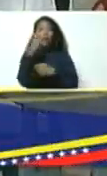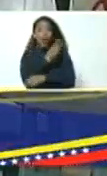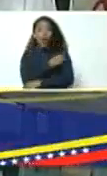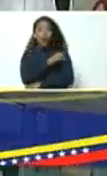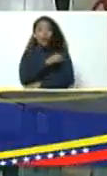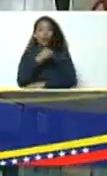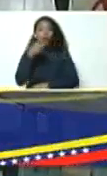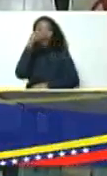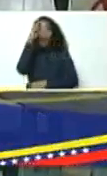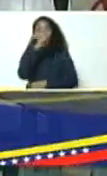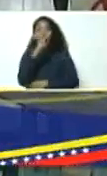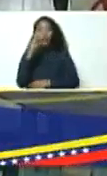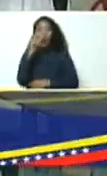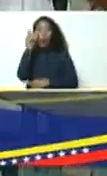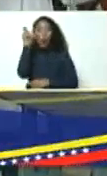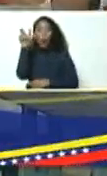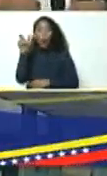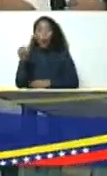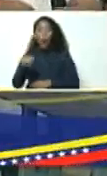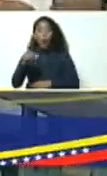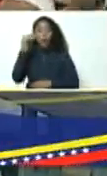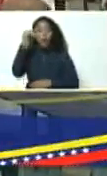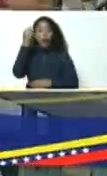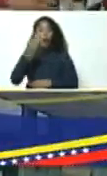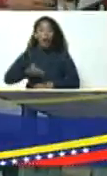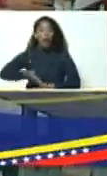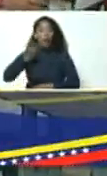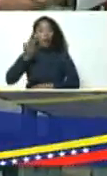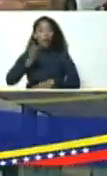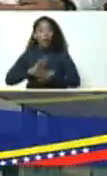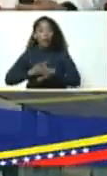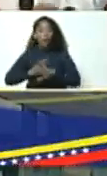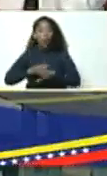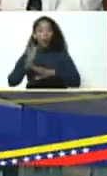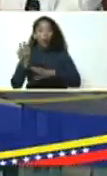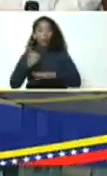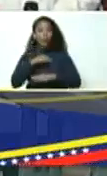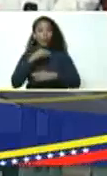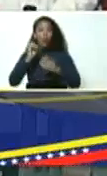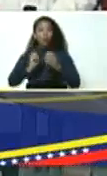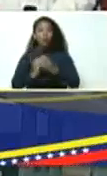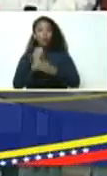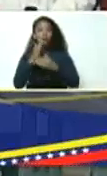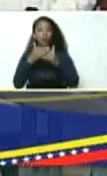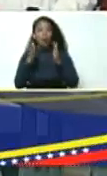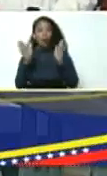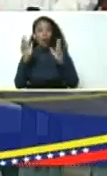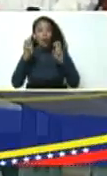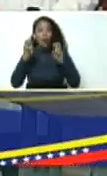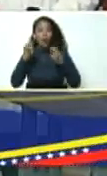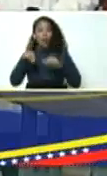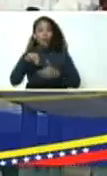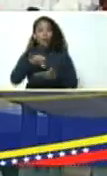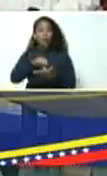Padre Machado, y hoy es un día muy importante porque vamos a reinaugurar este